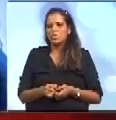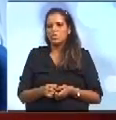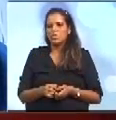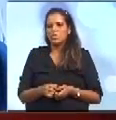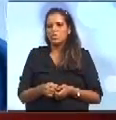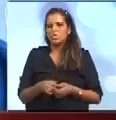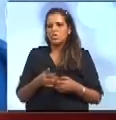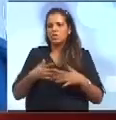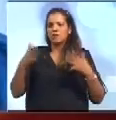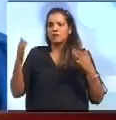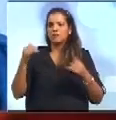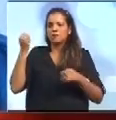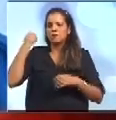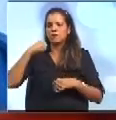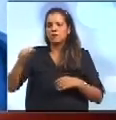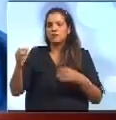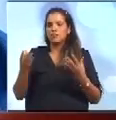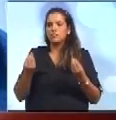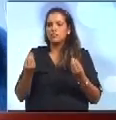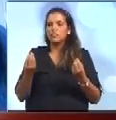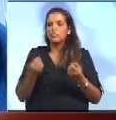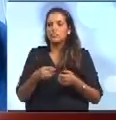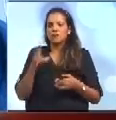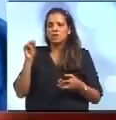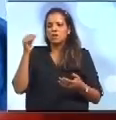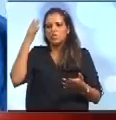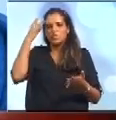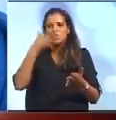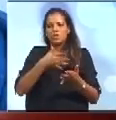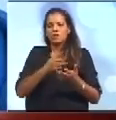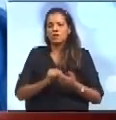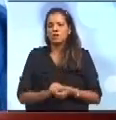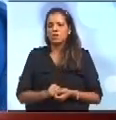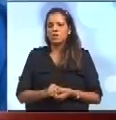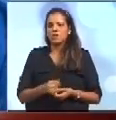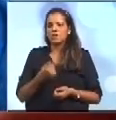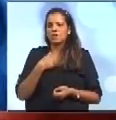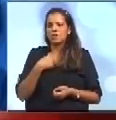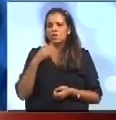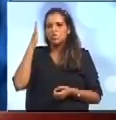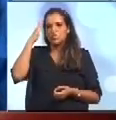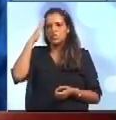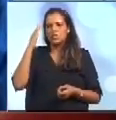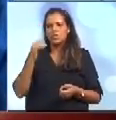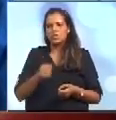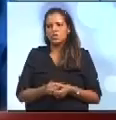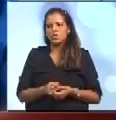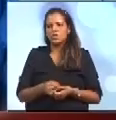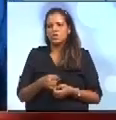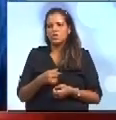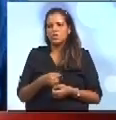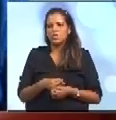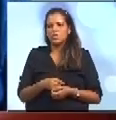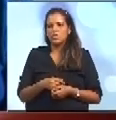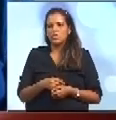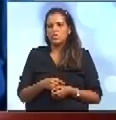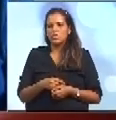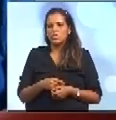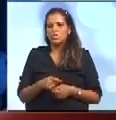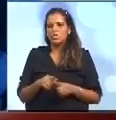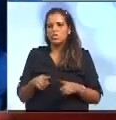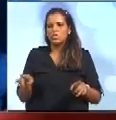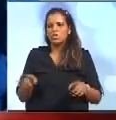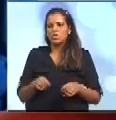los grandes, las grandes universidades. Lo que yo sé aprendí